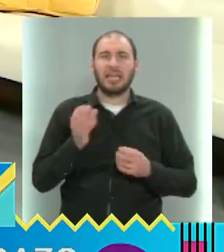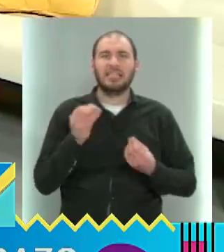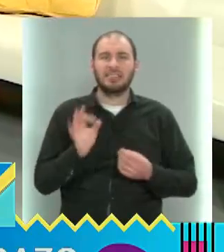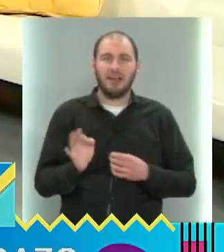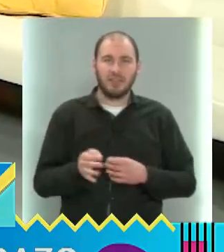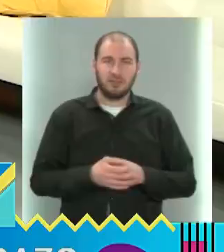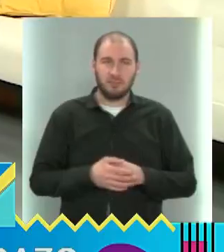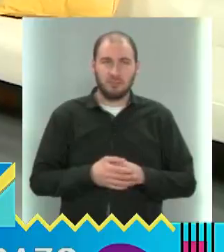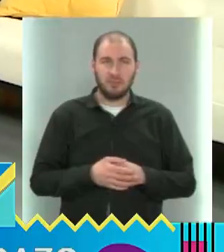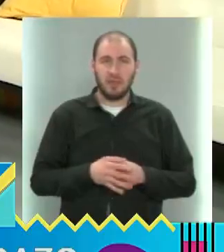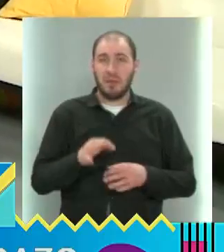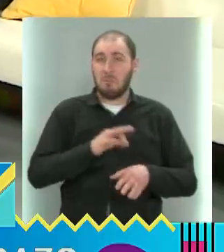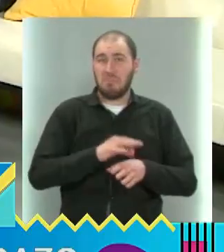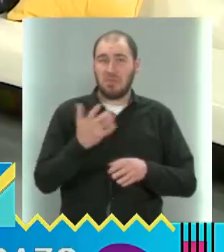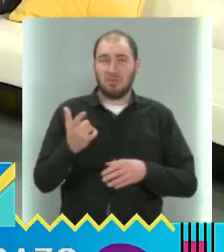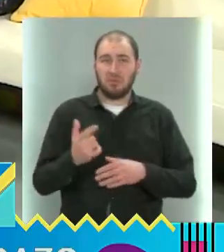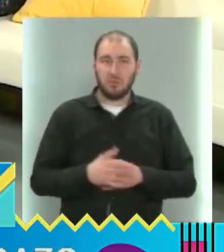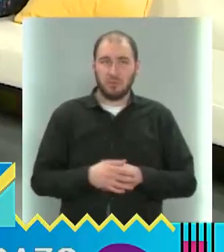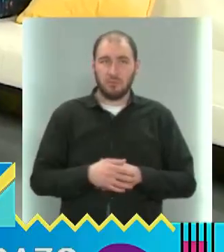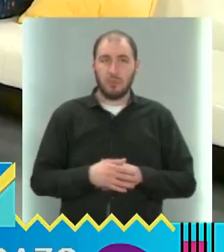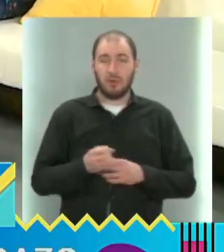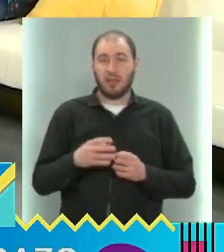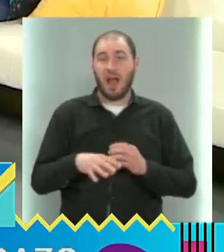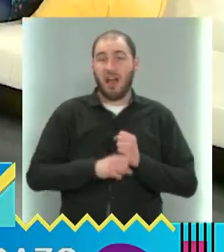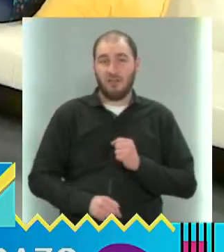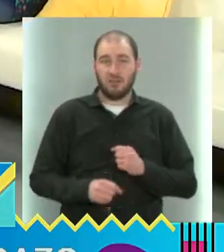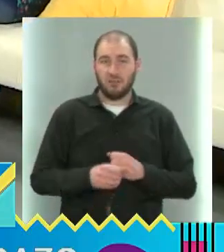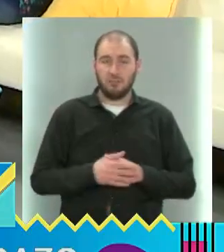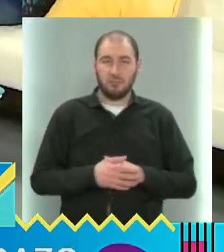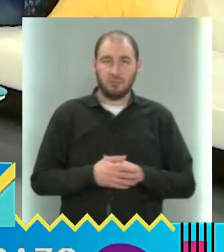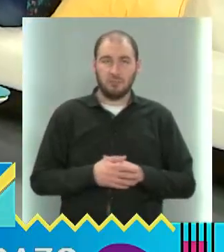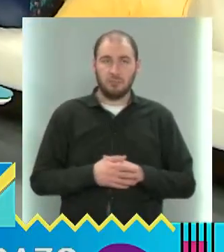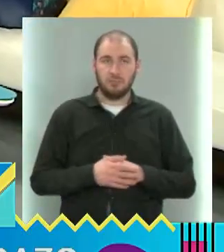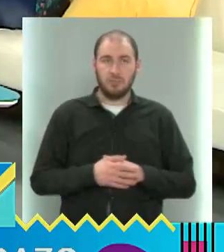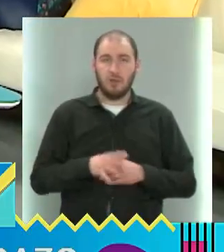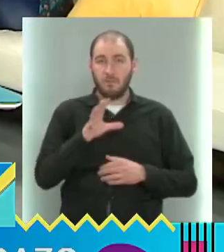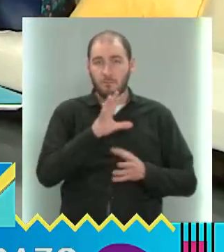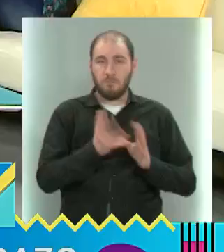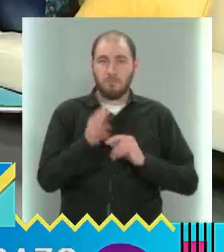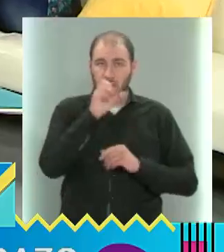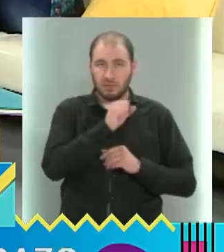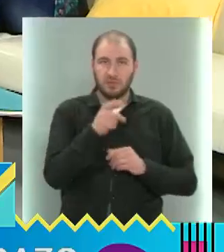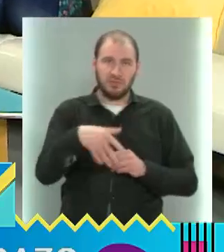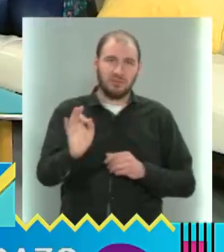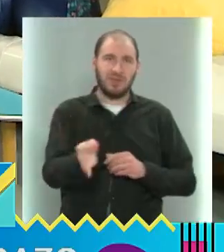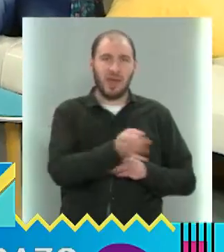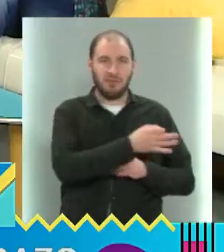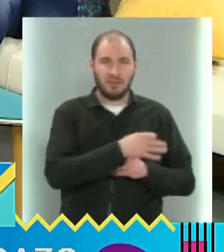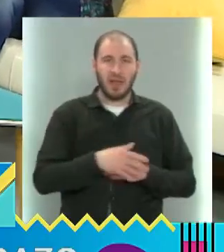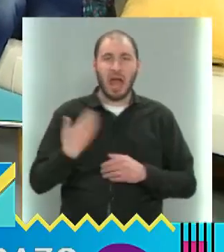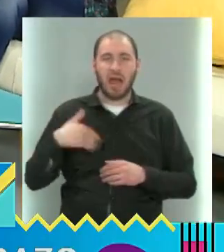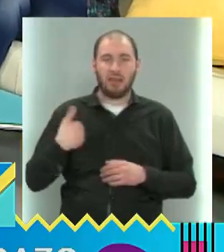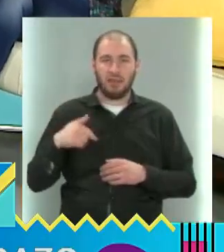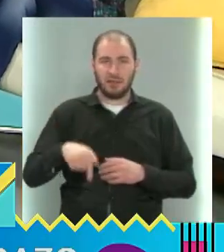que no hay médicos por practicar abortos de modo clandestino. Eso lo sabemos todos, digamos, en